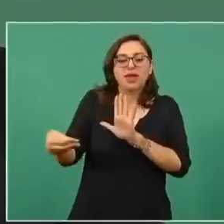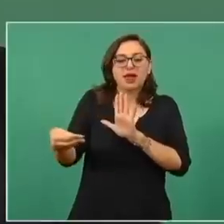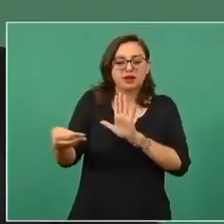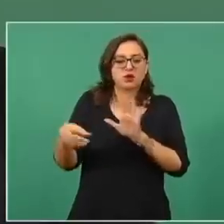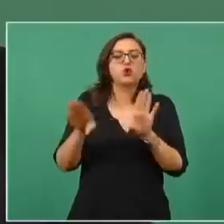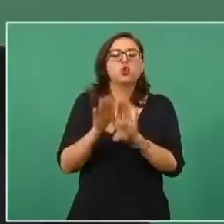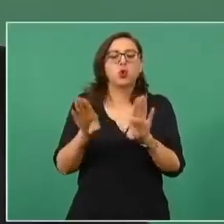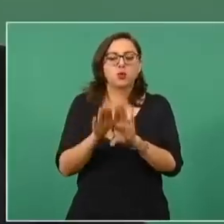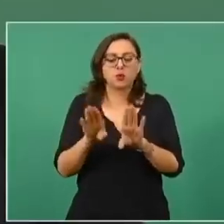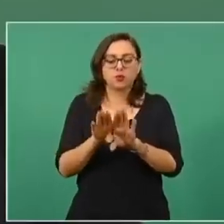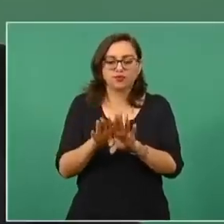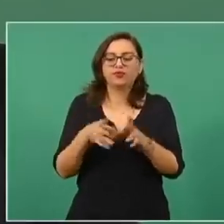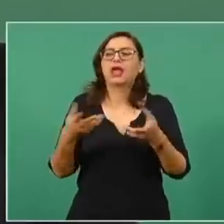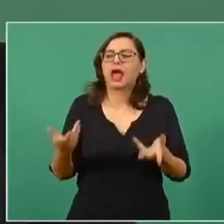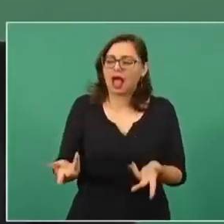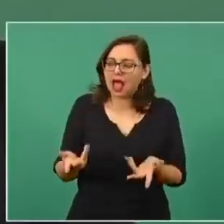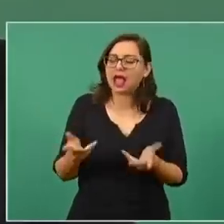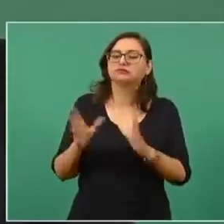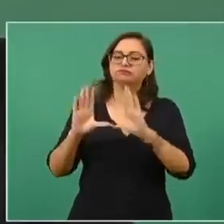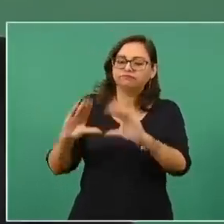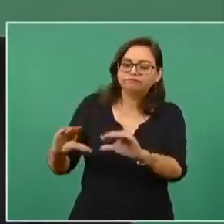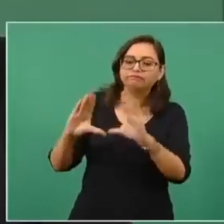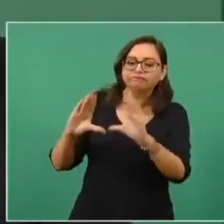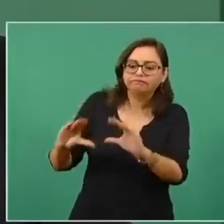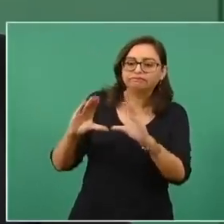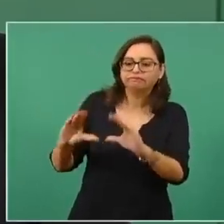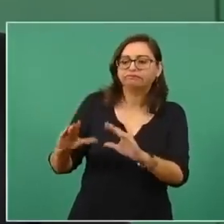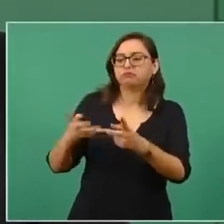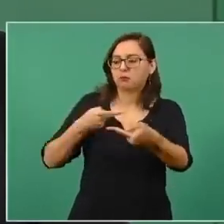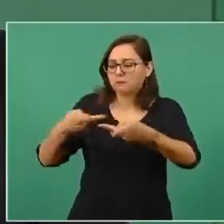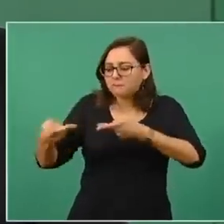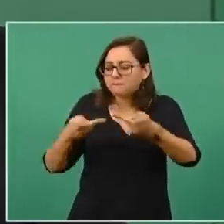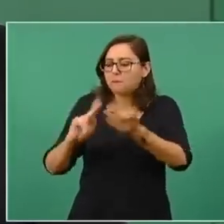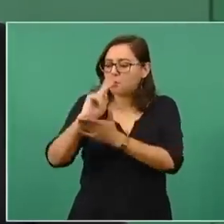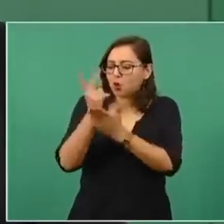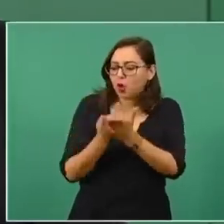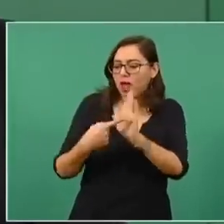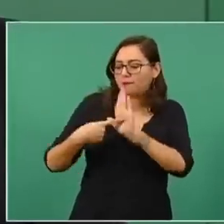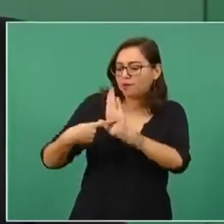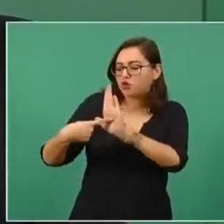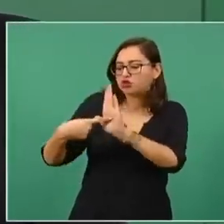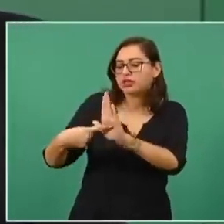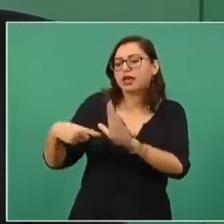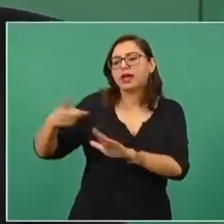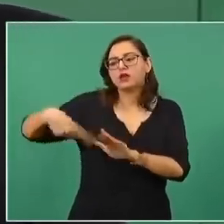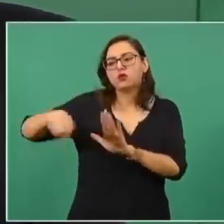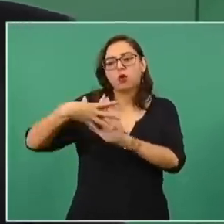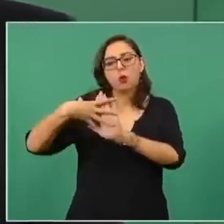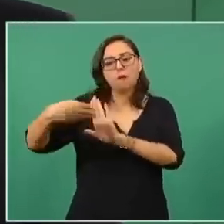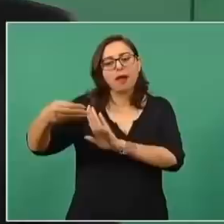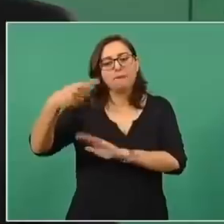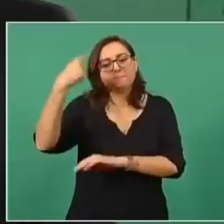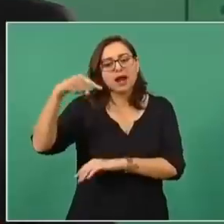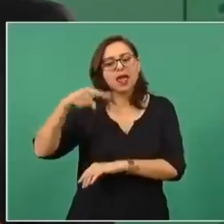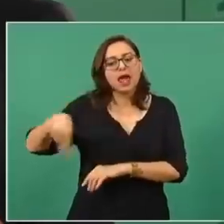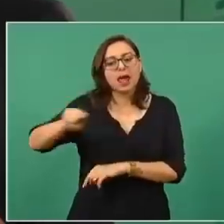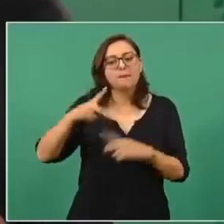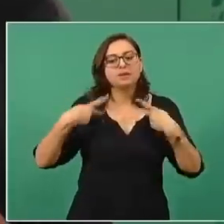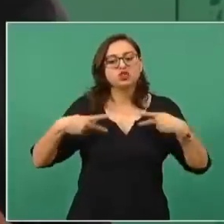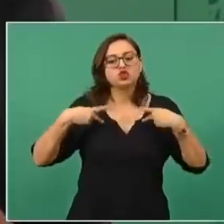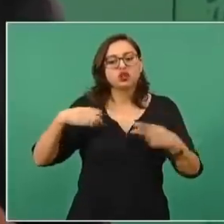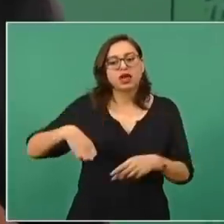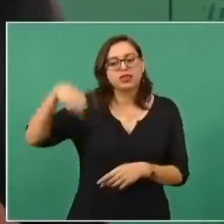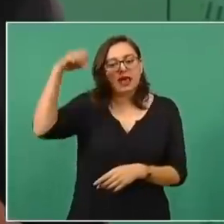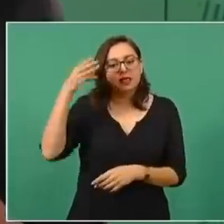para que haya una pensión a todos los adultos mayores sobre todo a los pobres y la